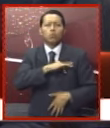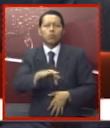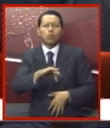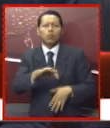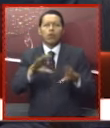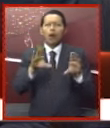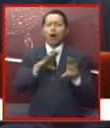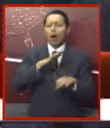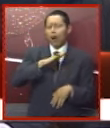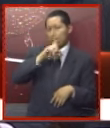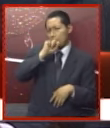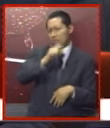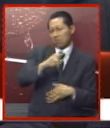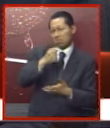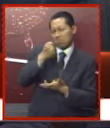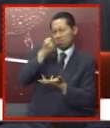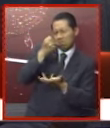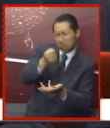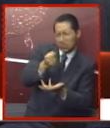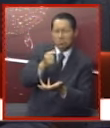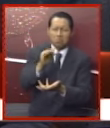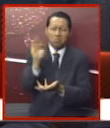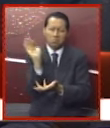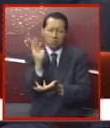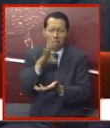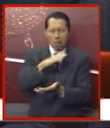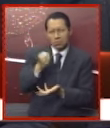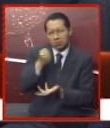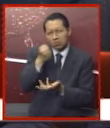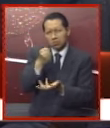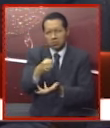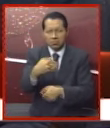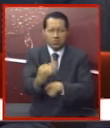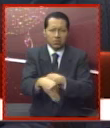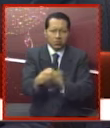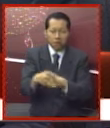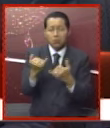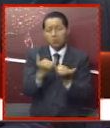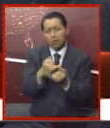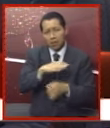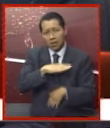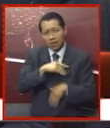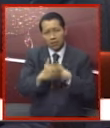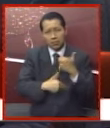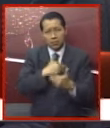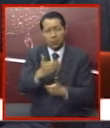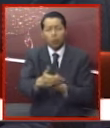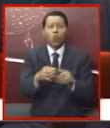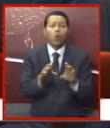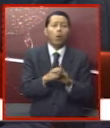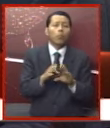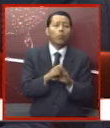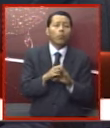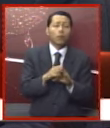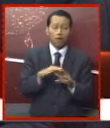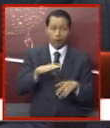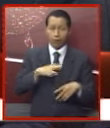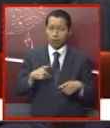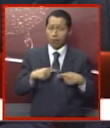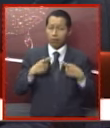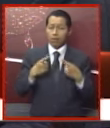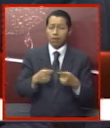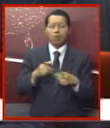de presupuesto tentativo que ha surgido y que ha trascendido que se esté dando